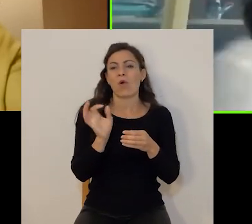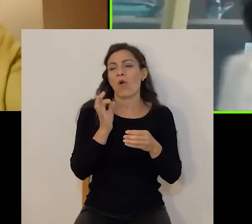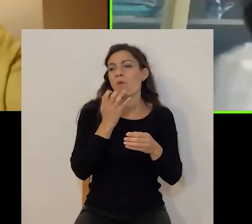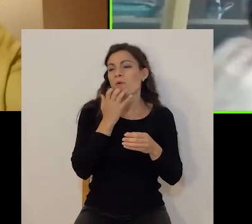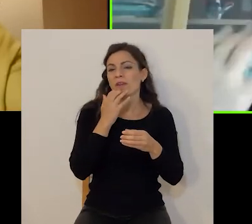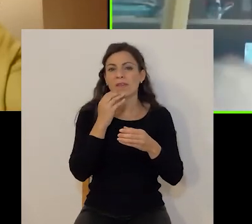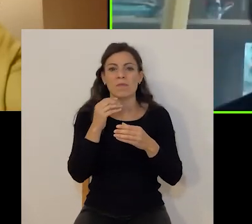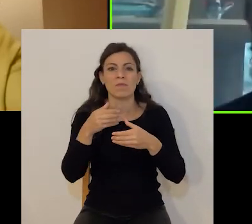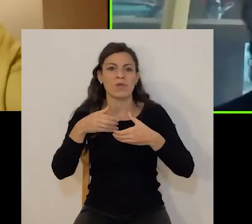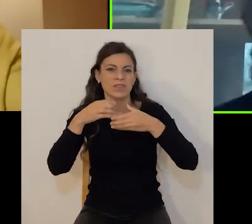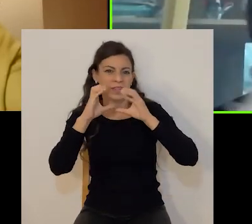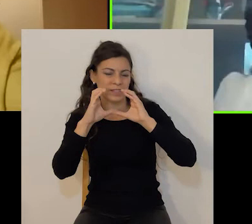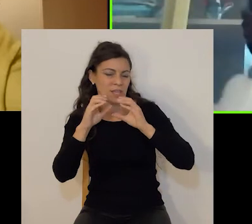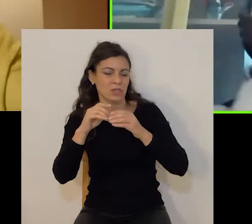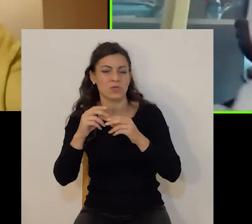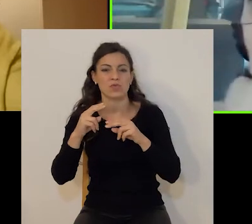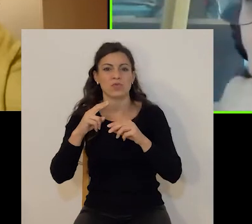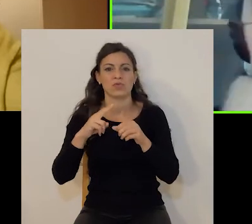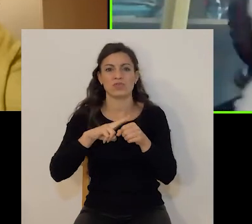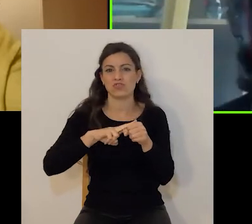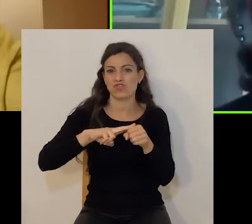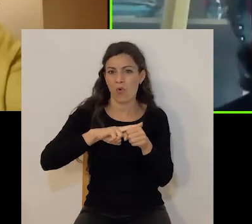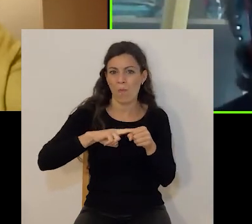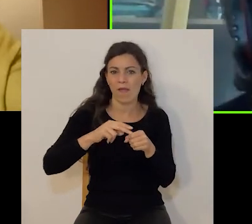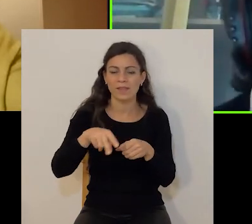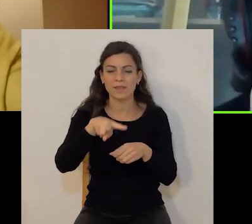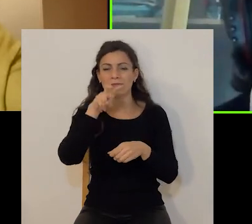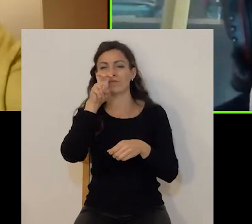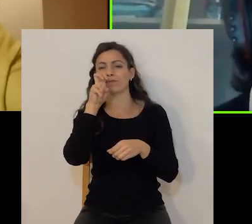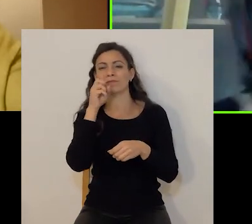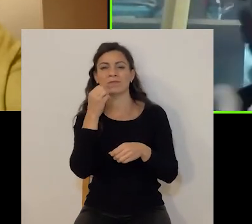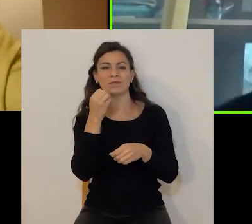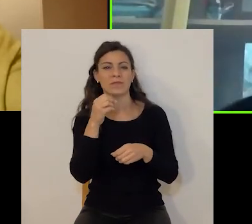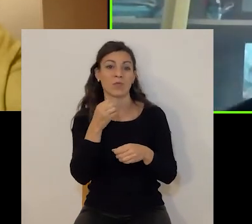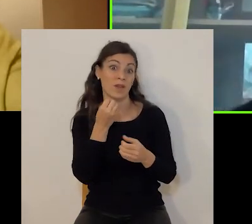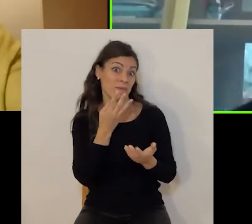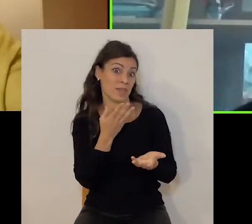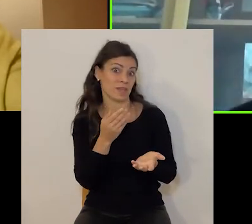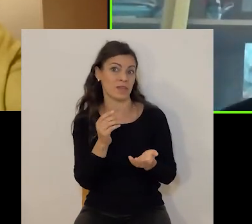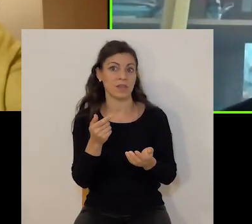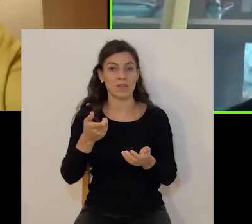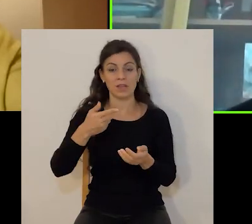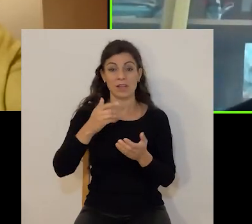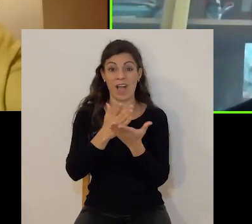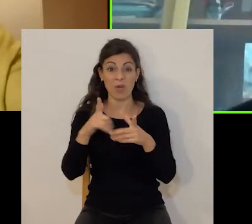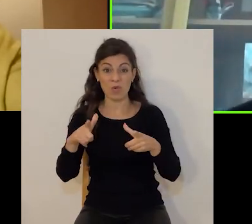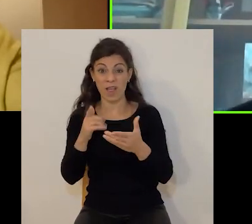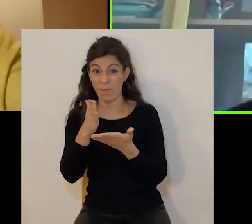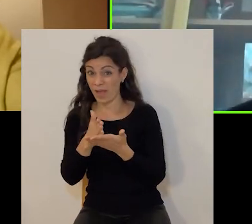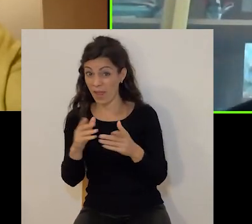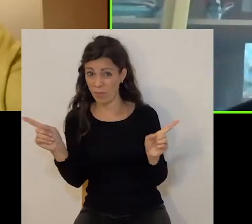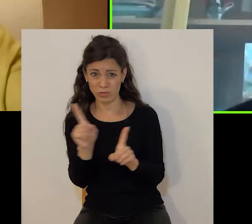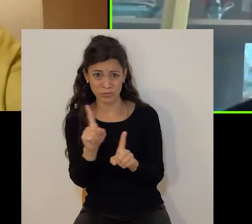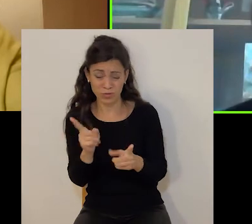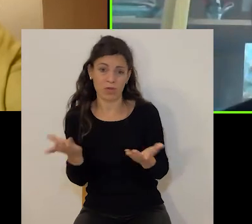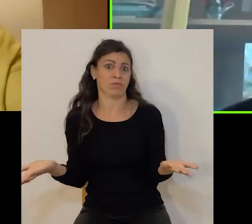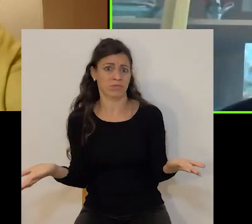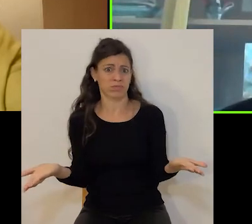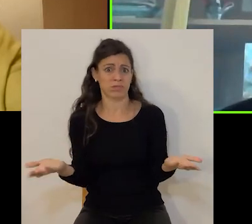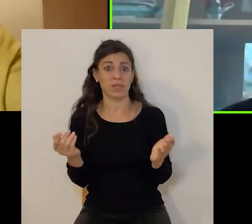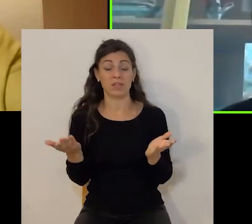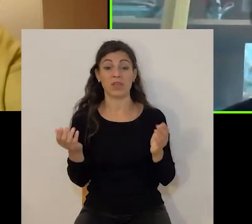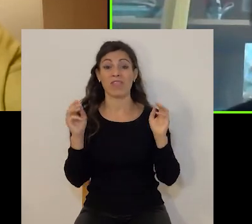¿Cómo detenernos? ¿En el aula nos detenemos? No. Entonces, qué importante es